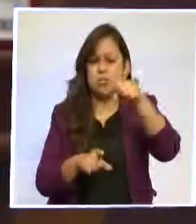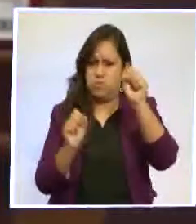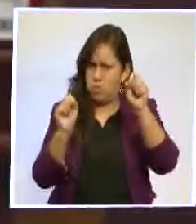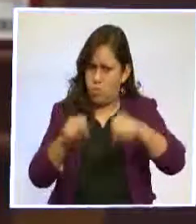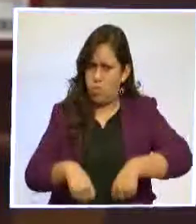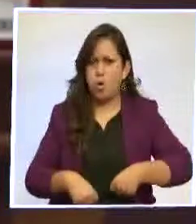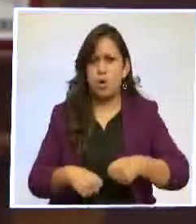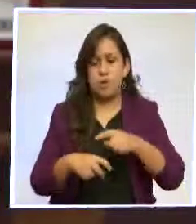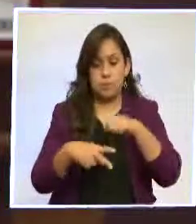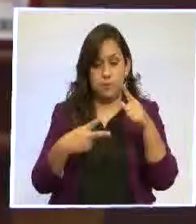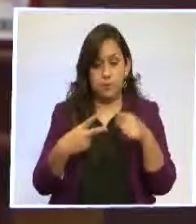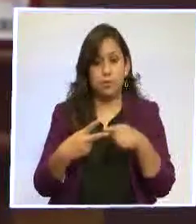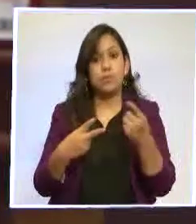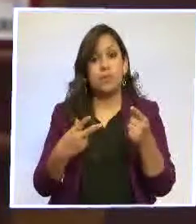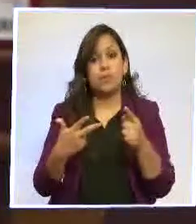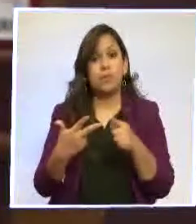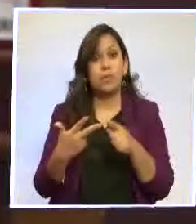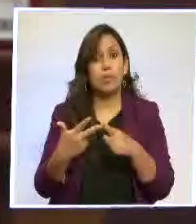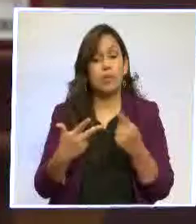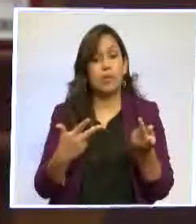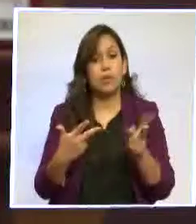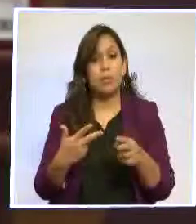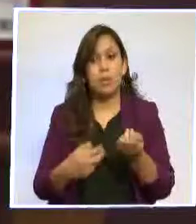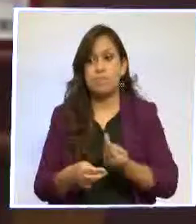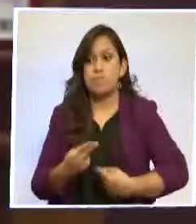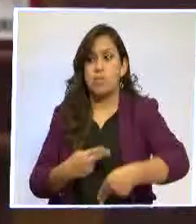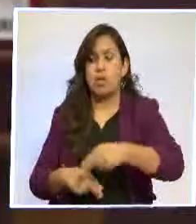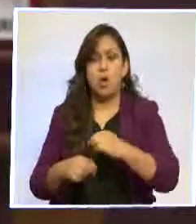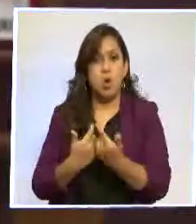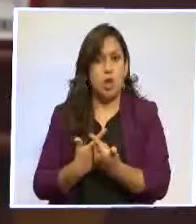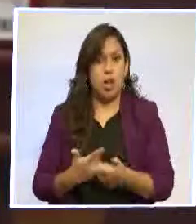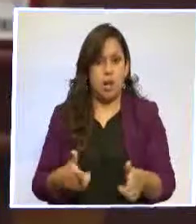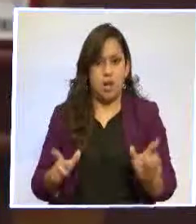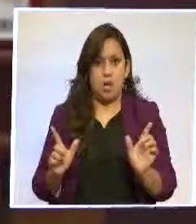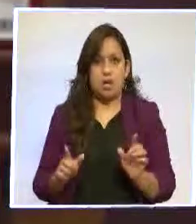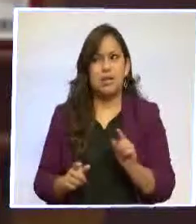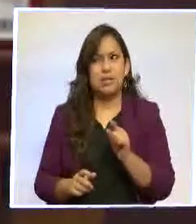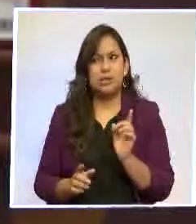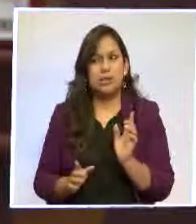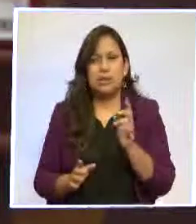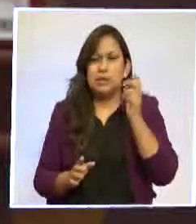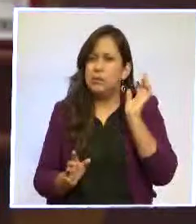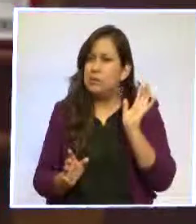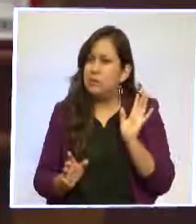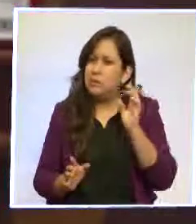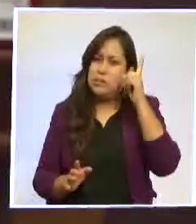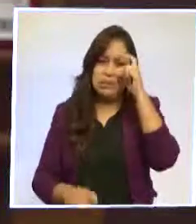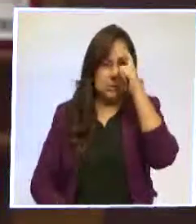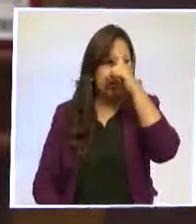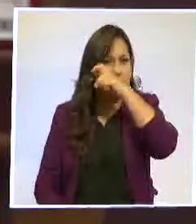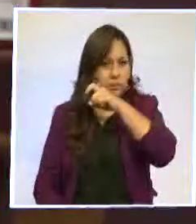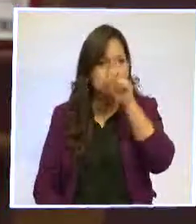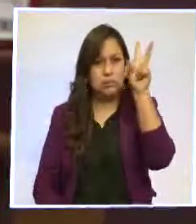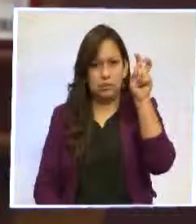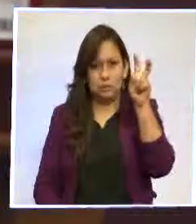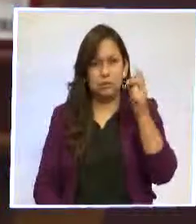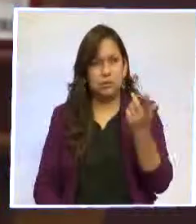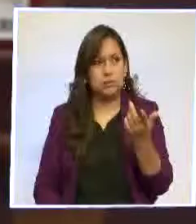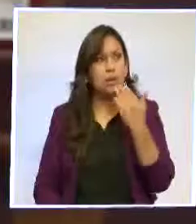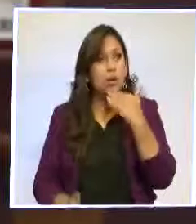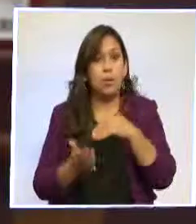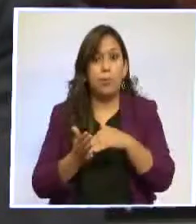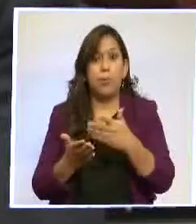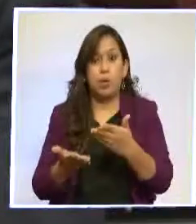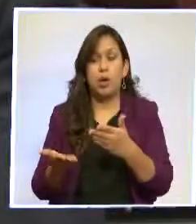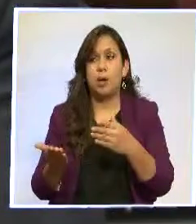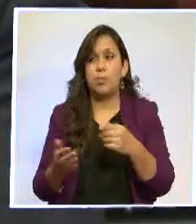que en los aspectos comerciales, ya hablando muy claramente, es muy difícil por las visiones contrapuestas que existen en este relato en materia regional. Mire, por ejemplo, tiene la